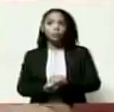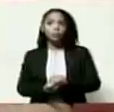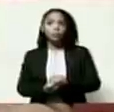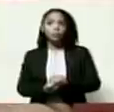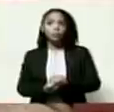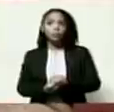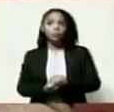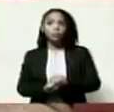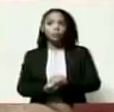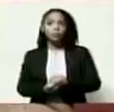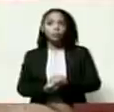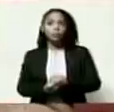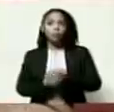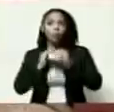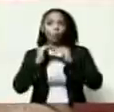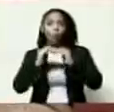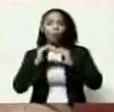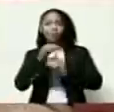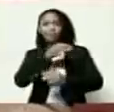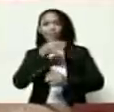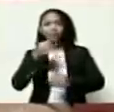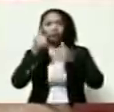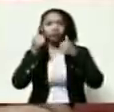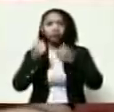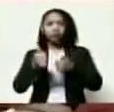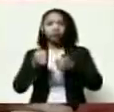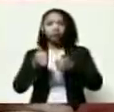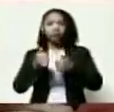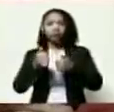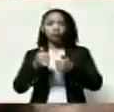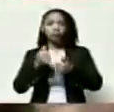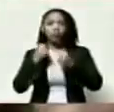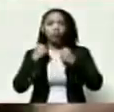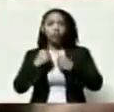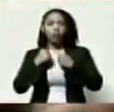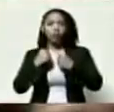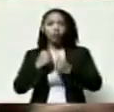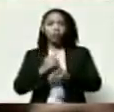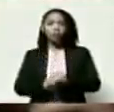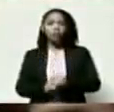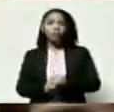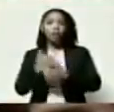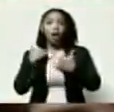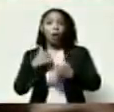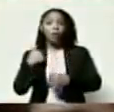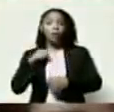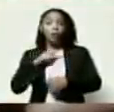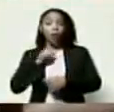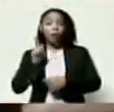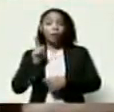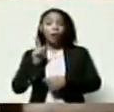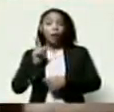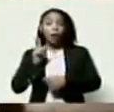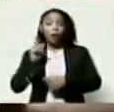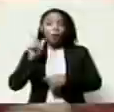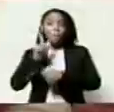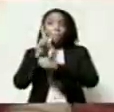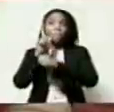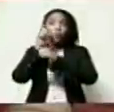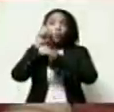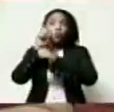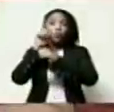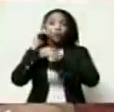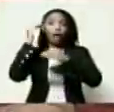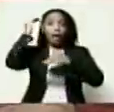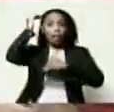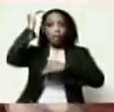un piso extraordinariamente firme. Ahora tenemos que disparar hacia el techo.